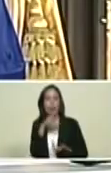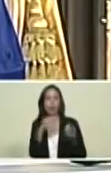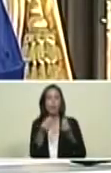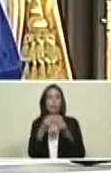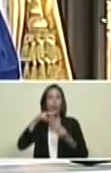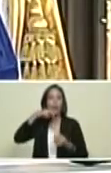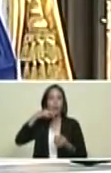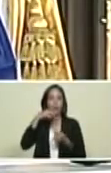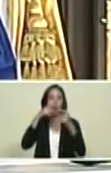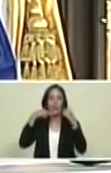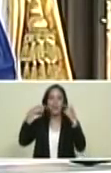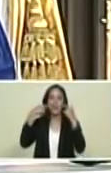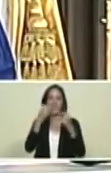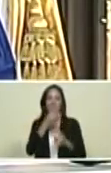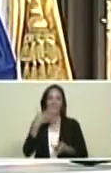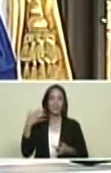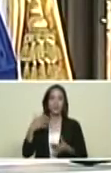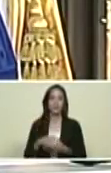esa sonrisa